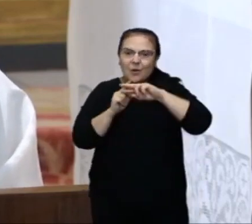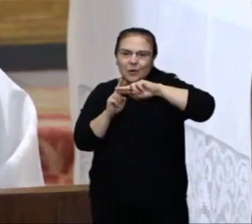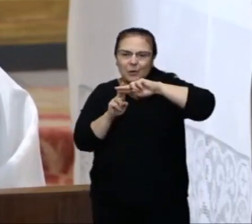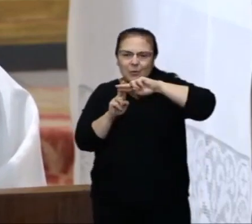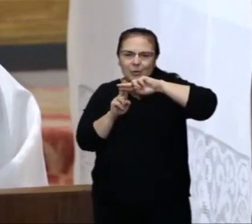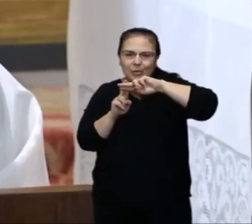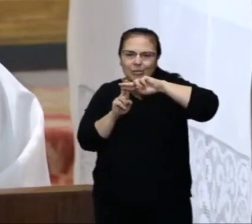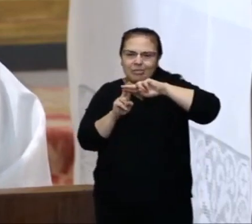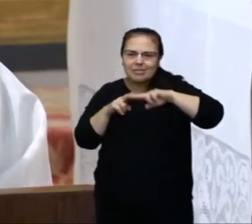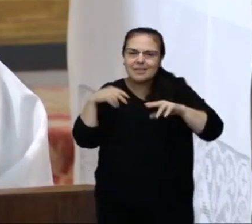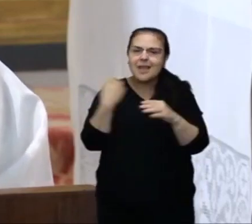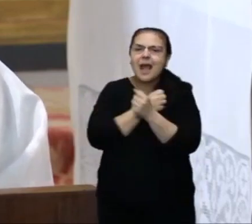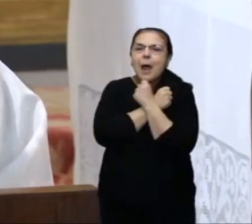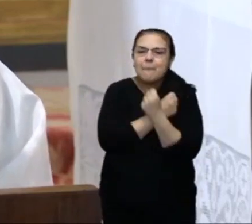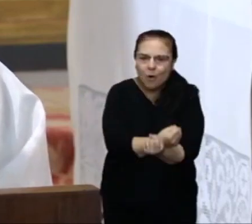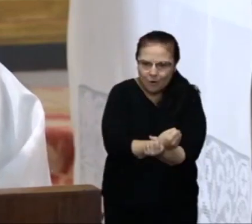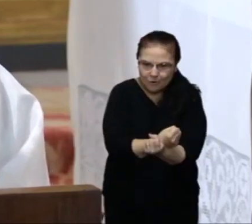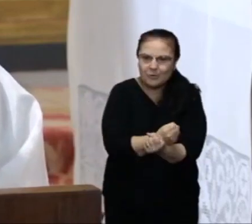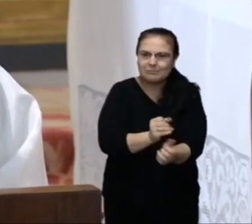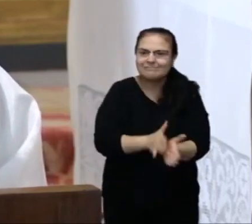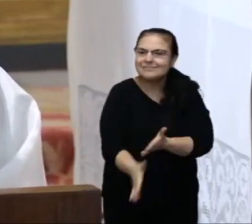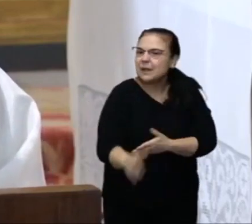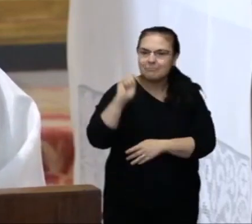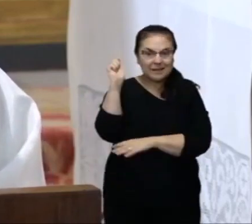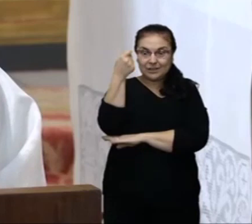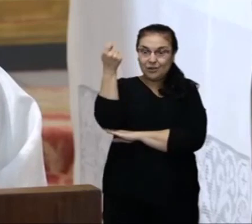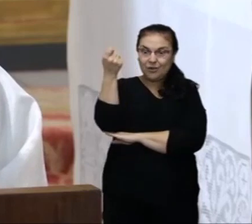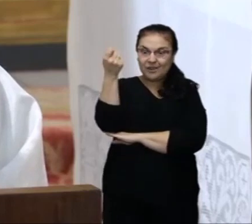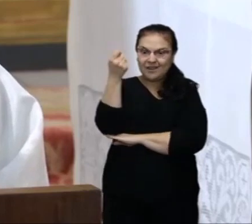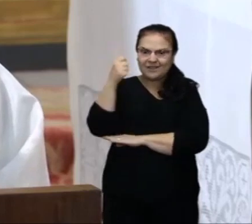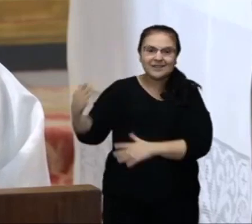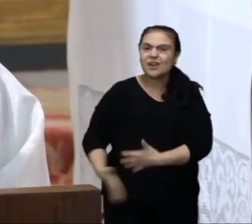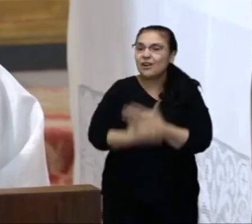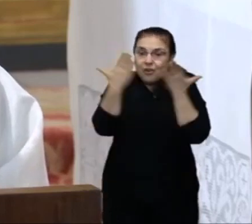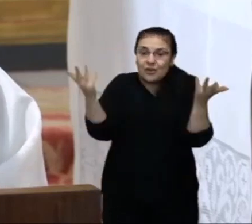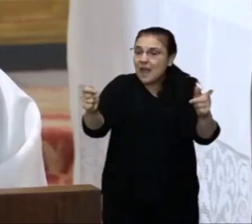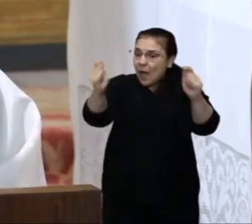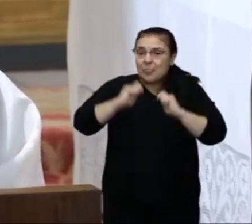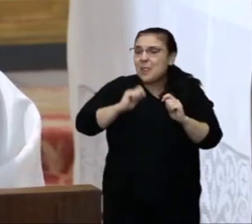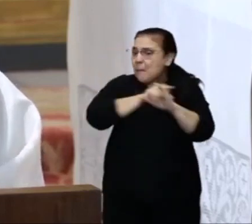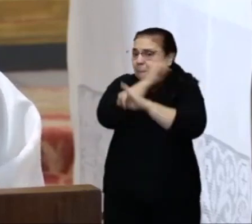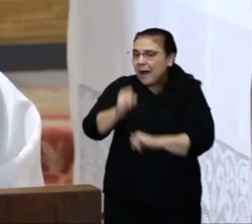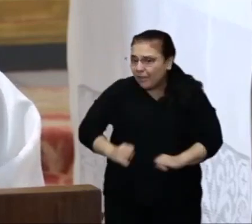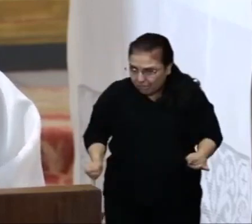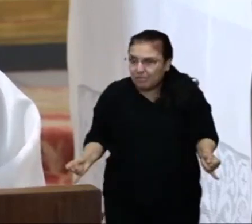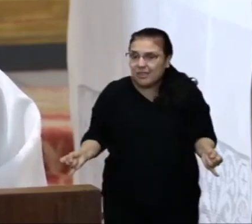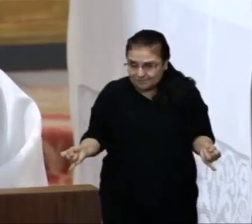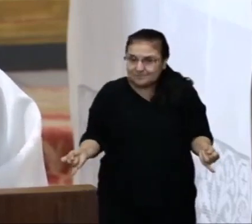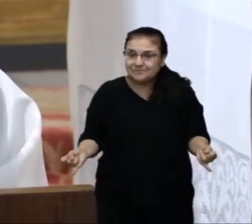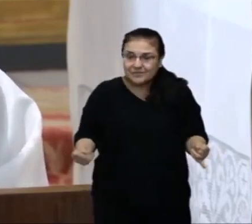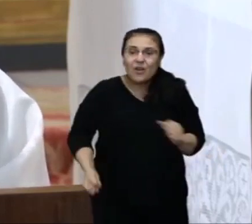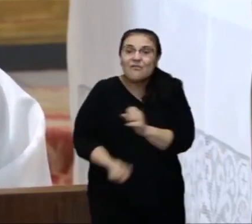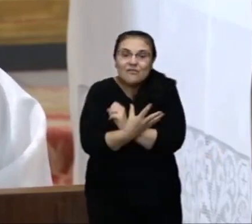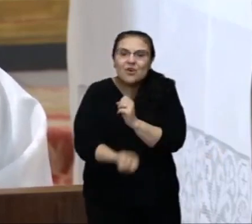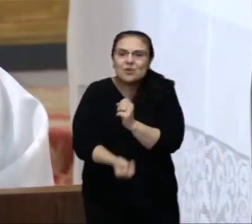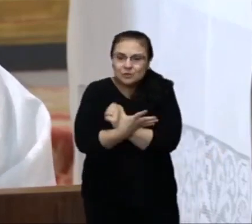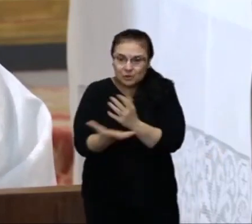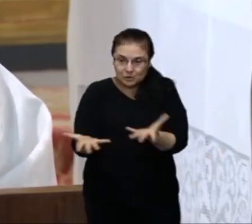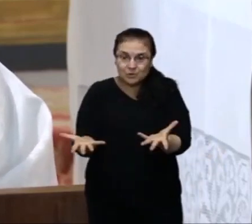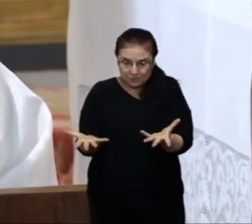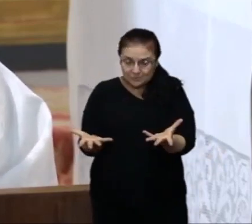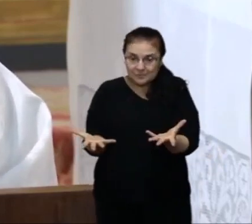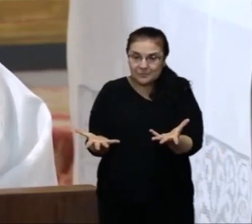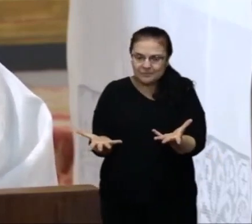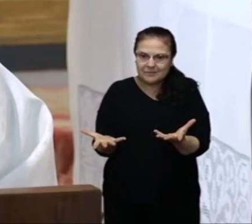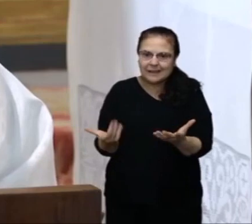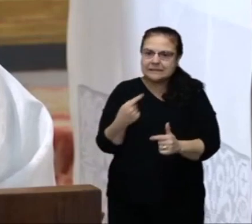victoria, la cruz es la gloria. Es lo que nos da una paz y una cantidad de frutos en la espesura, dice San